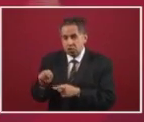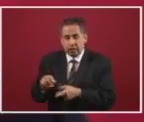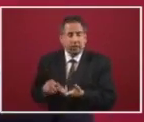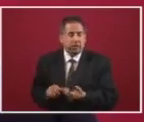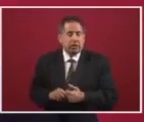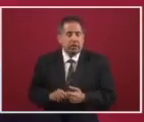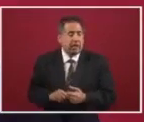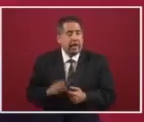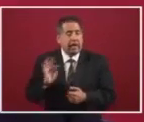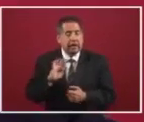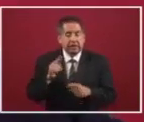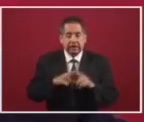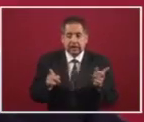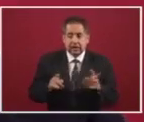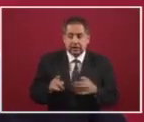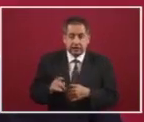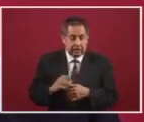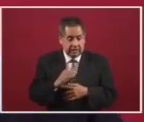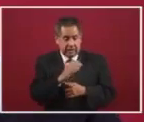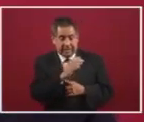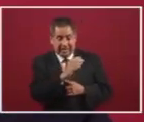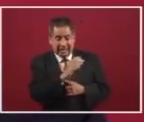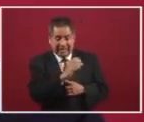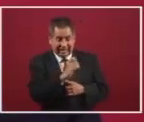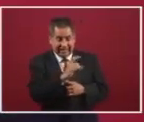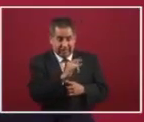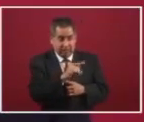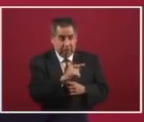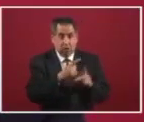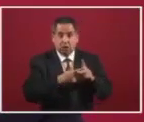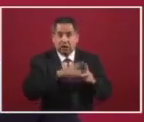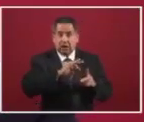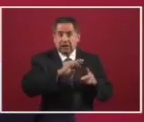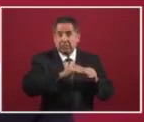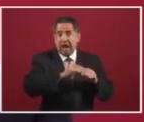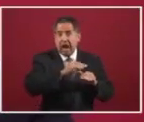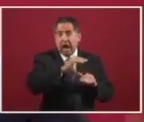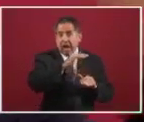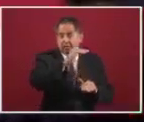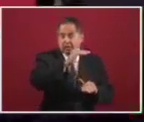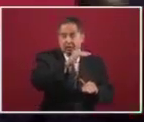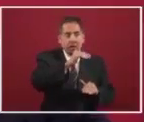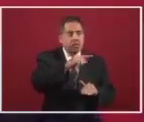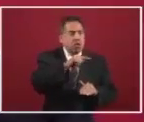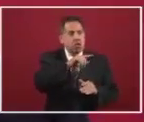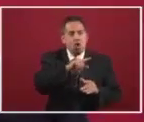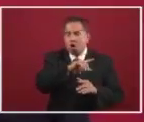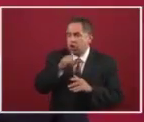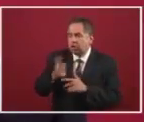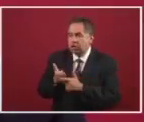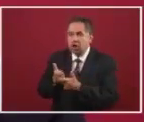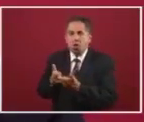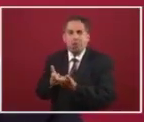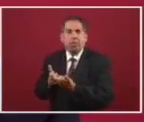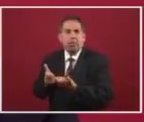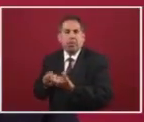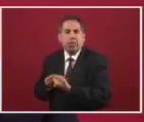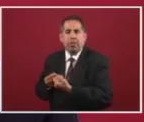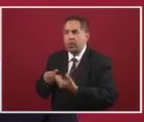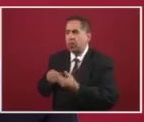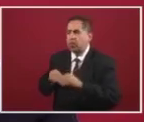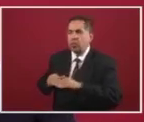Puede ser que se tengan tasas de crecimiento elevadas, pero se concentra